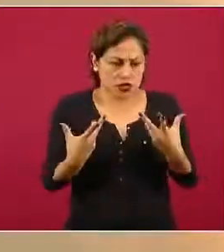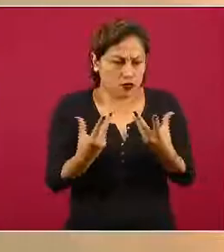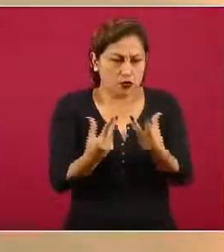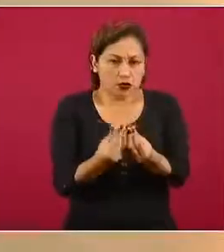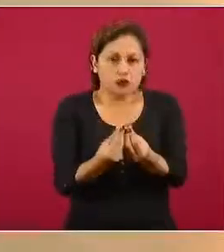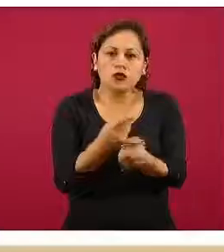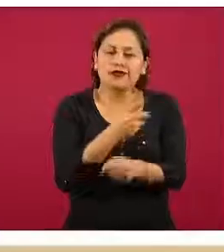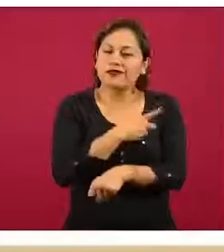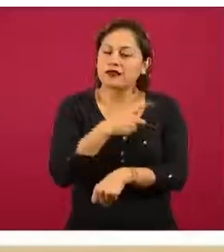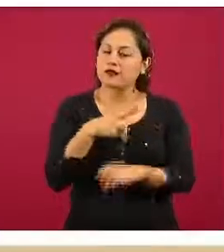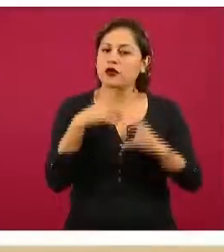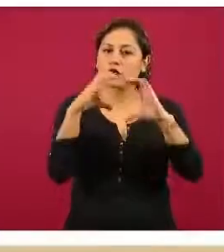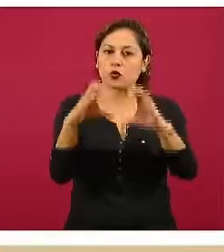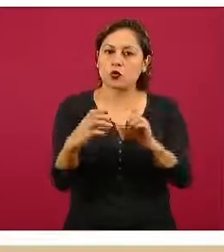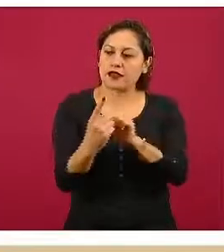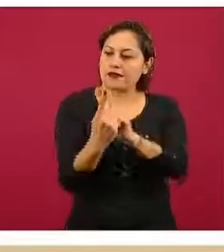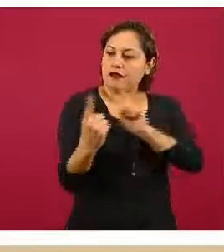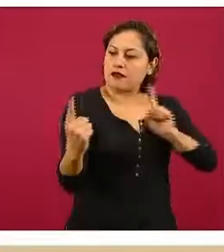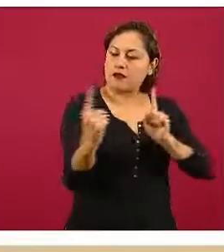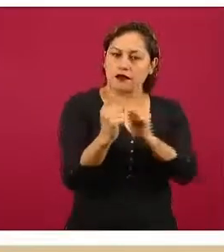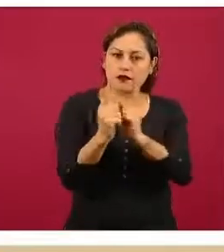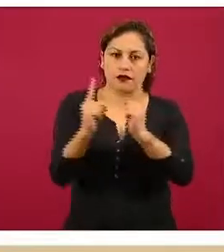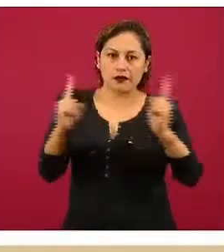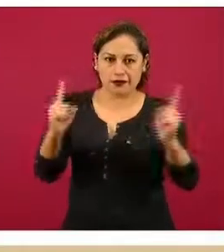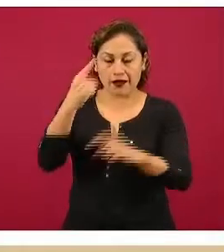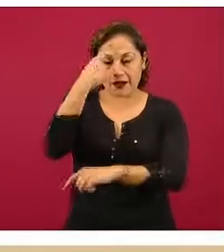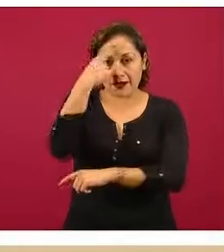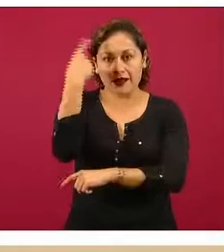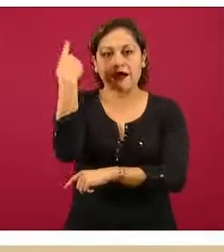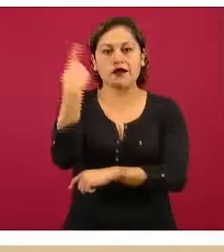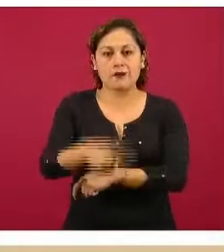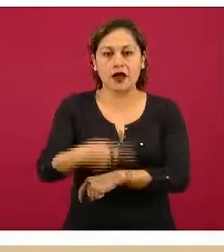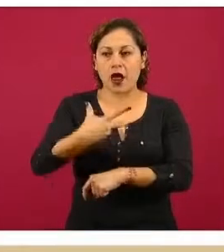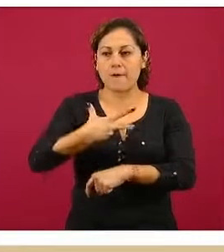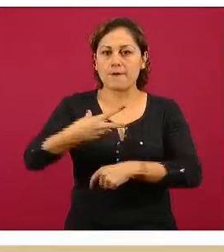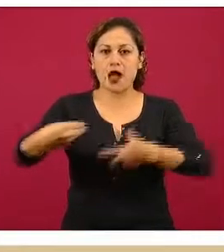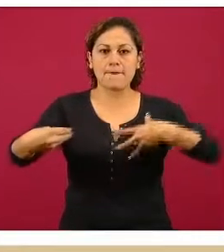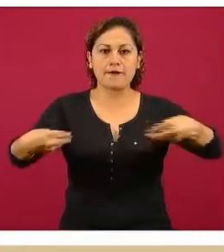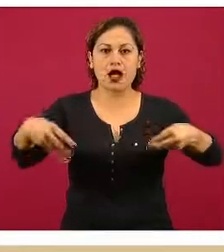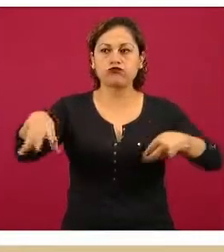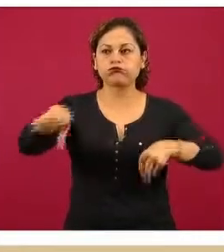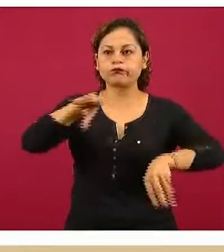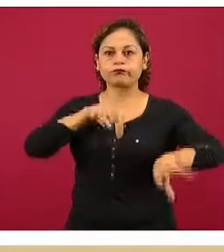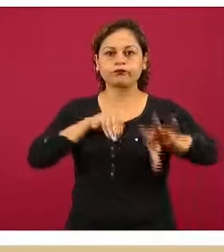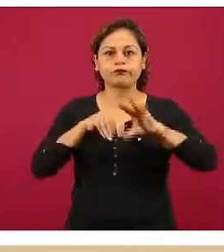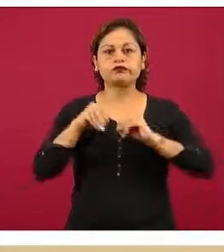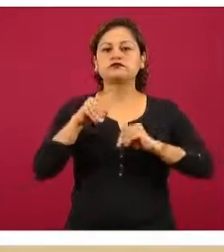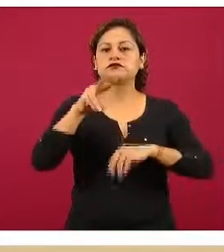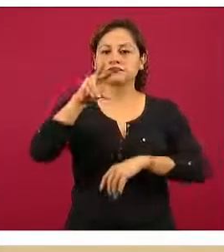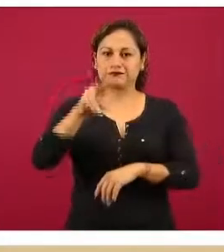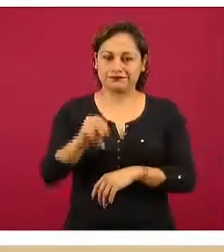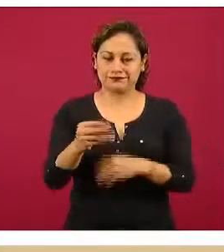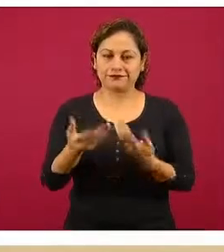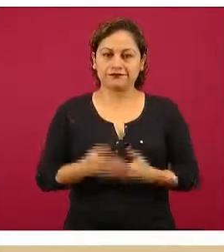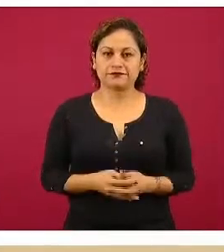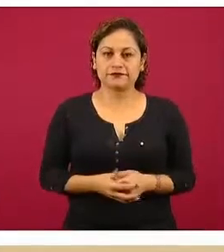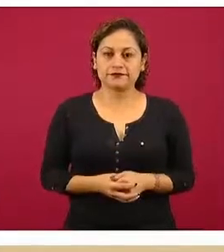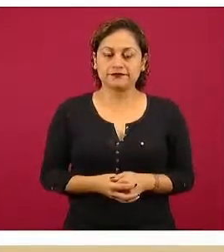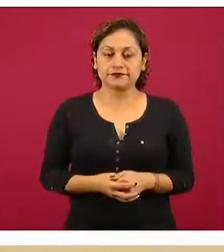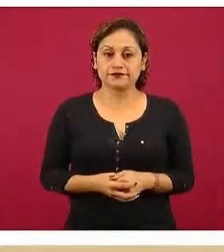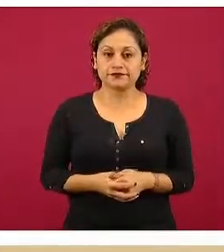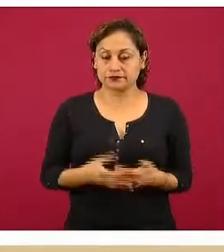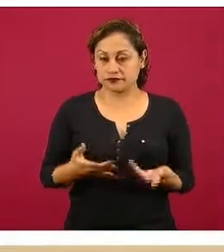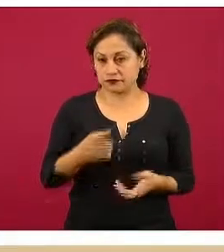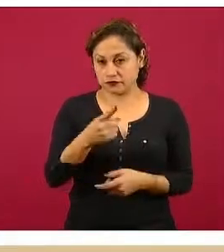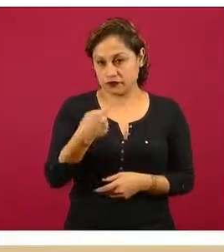de contactos y con ello pues disminuir el riesgo de la propagación de las enfermedades transmisibles. Se sugiere, ¿no?,